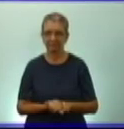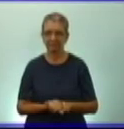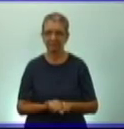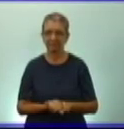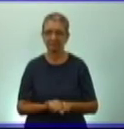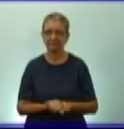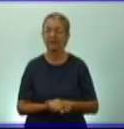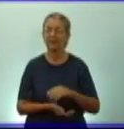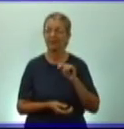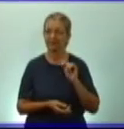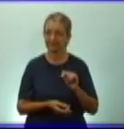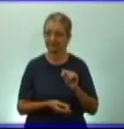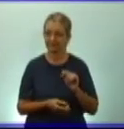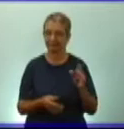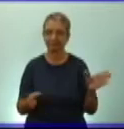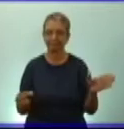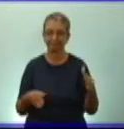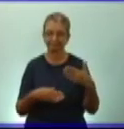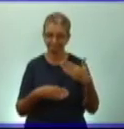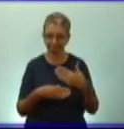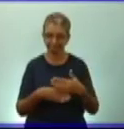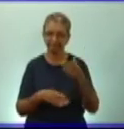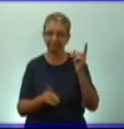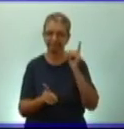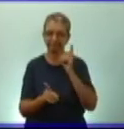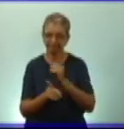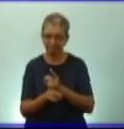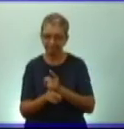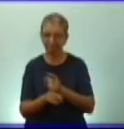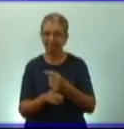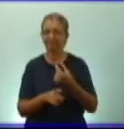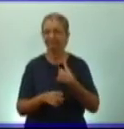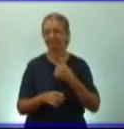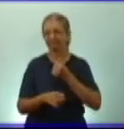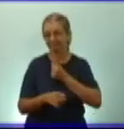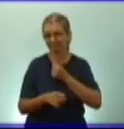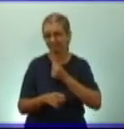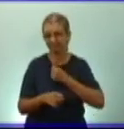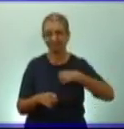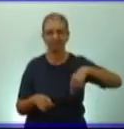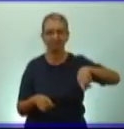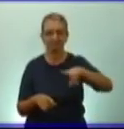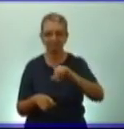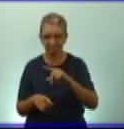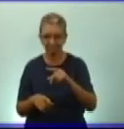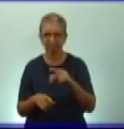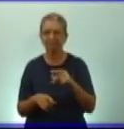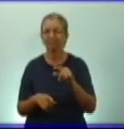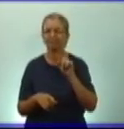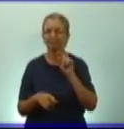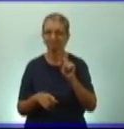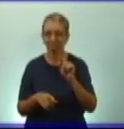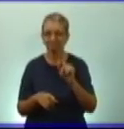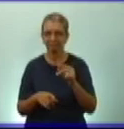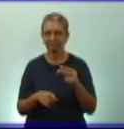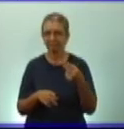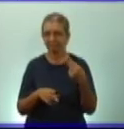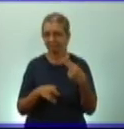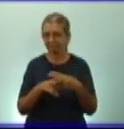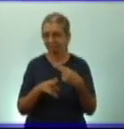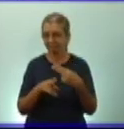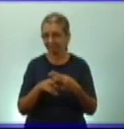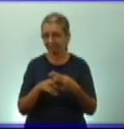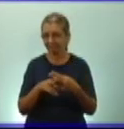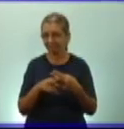Bien, entonces para concluir nuestro encuentro, yo quiero ustedes dejarles los nombres de los estudiantes que fueron